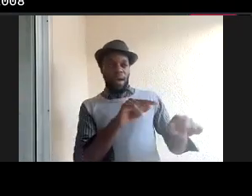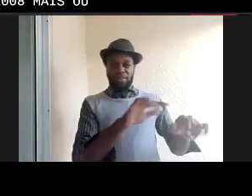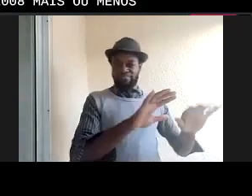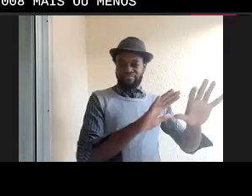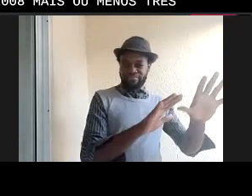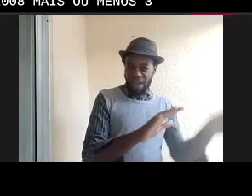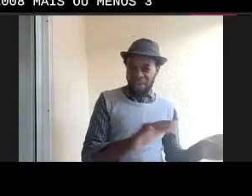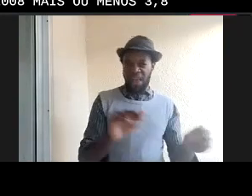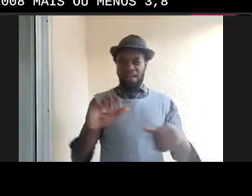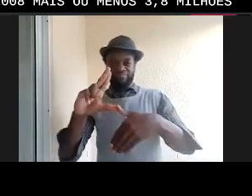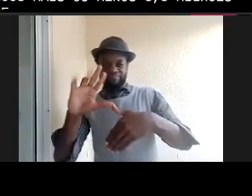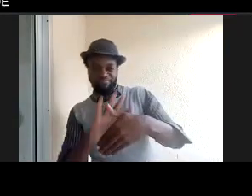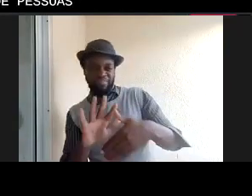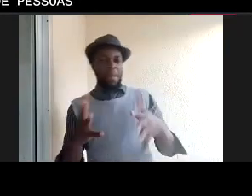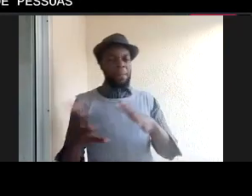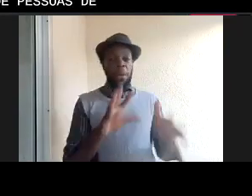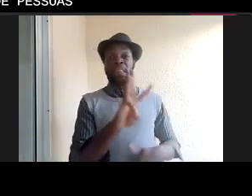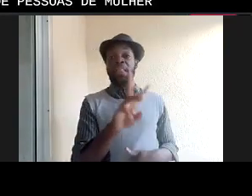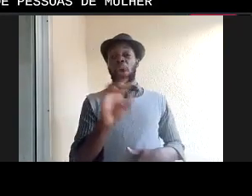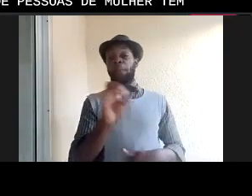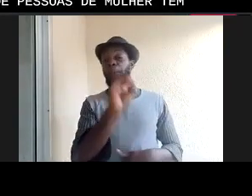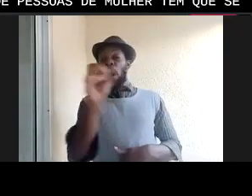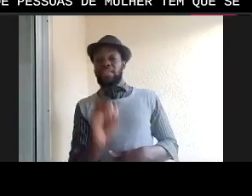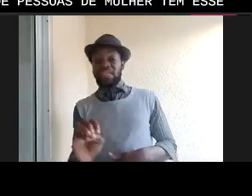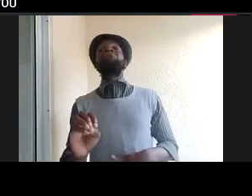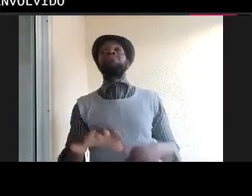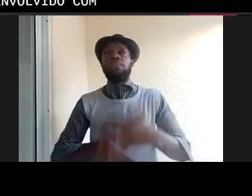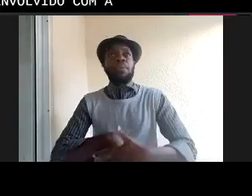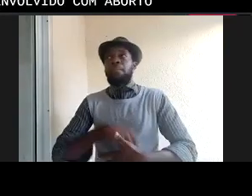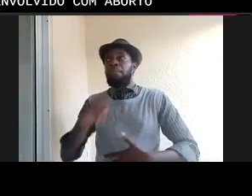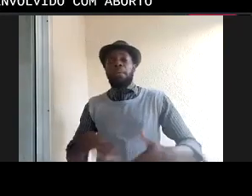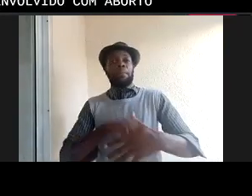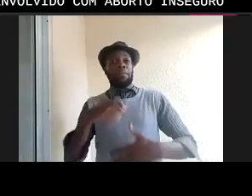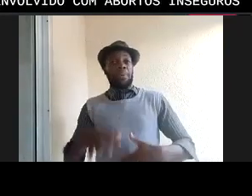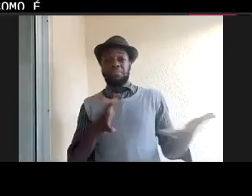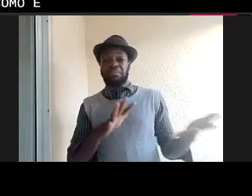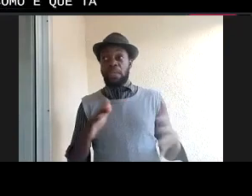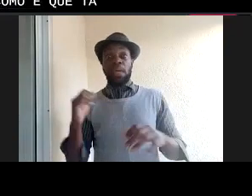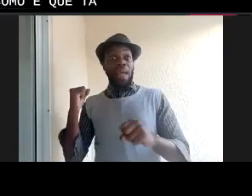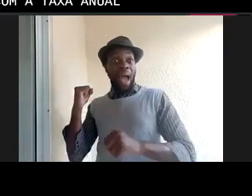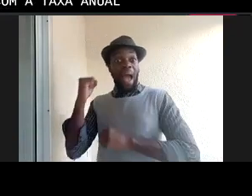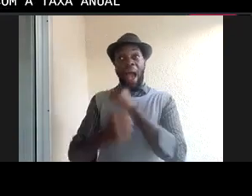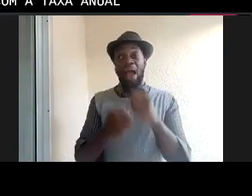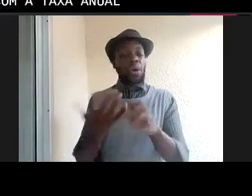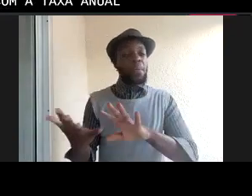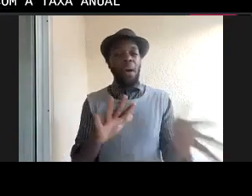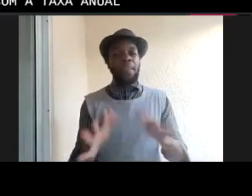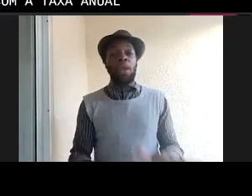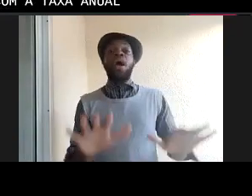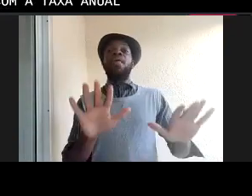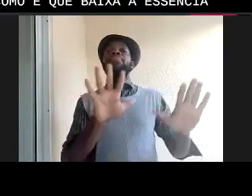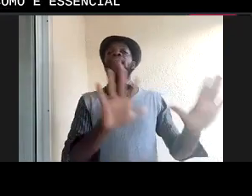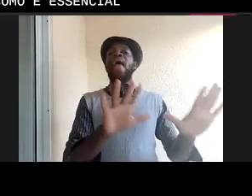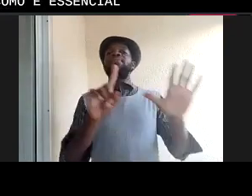se sometieron a abortos inseguros, con una tasa anual de 16 abortos inseguros por